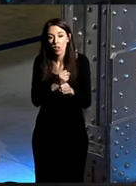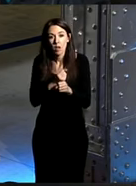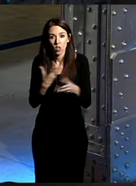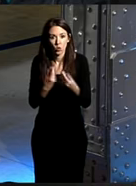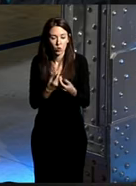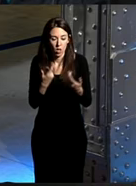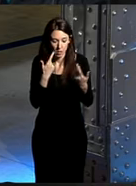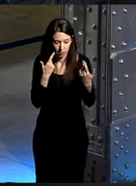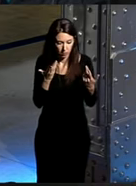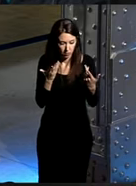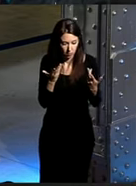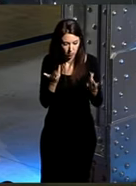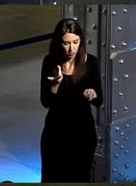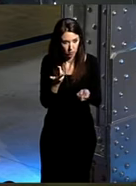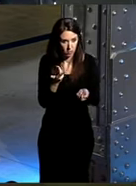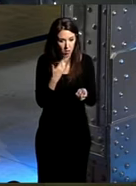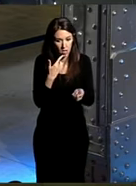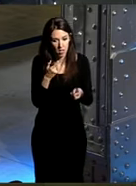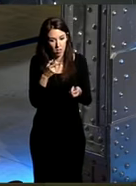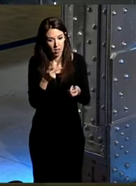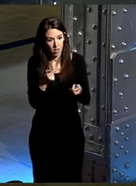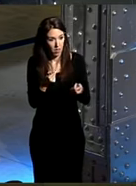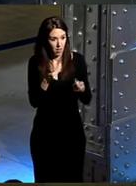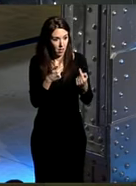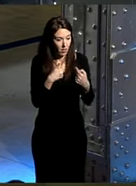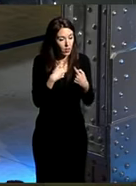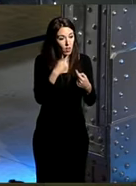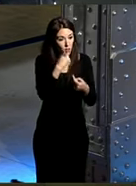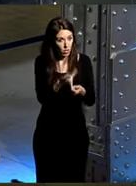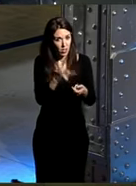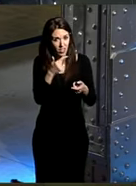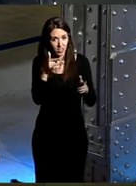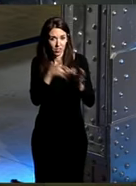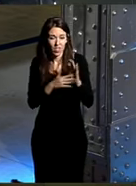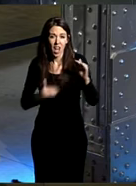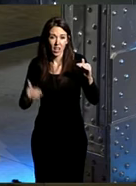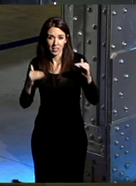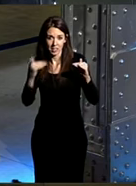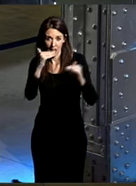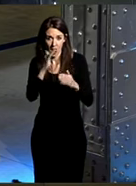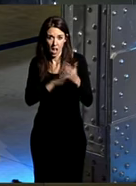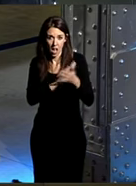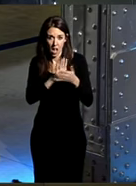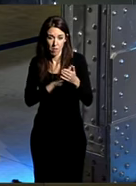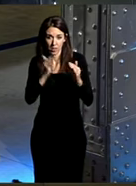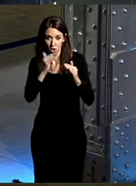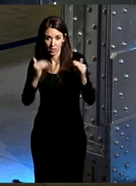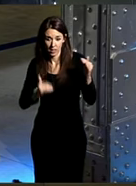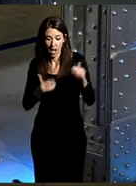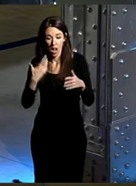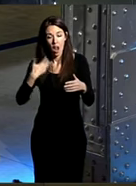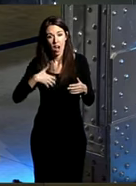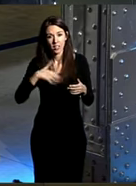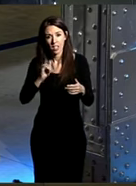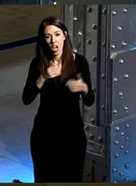Yo creo, tanto lo que dijo Roberto como lo que decís vos, o sea, son de escalas, estamos hablando de escalas. En Argentina